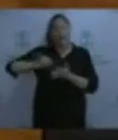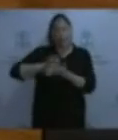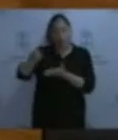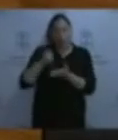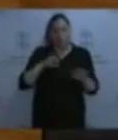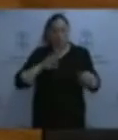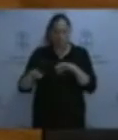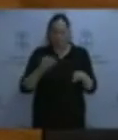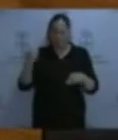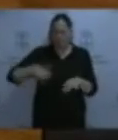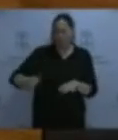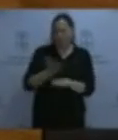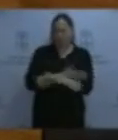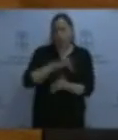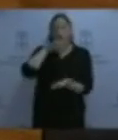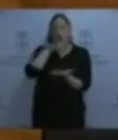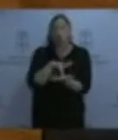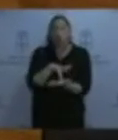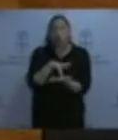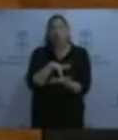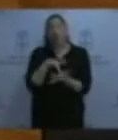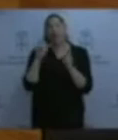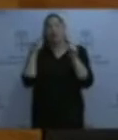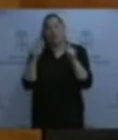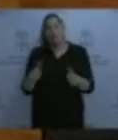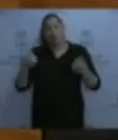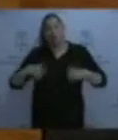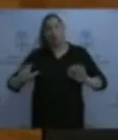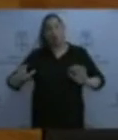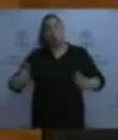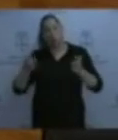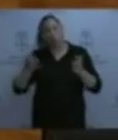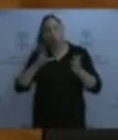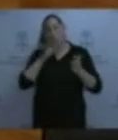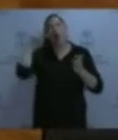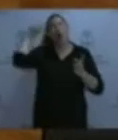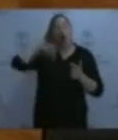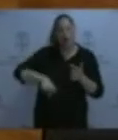graduación, porque ya cuando se produce el mayor trasiego de contratos.